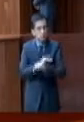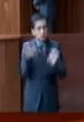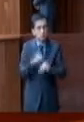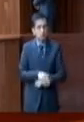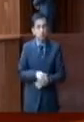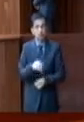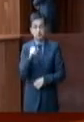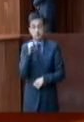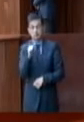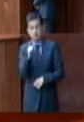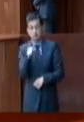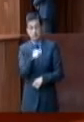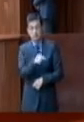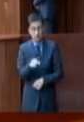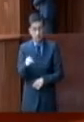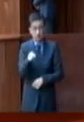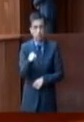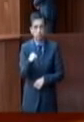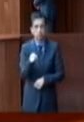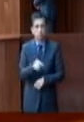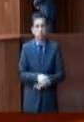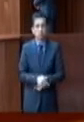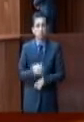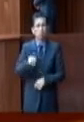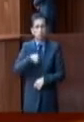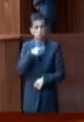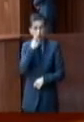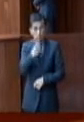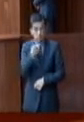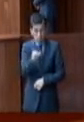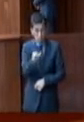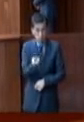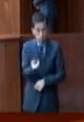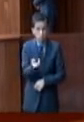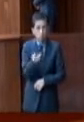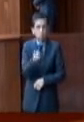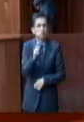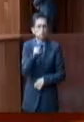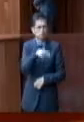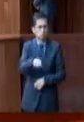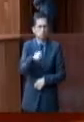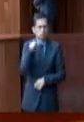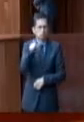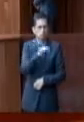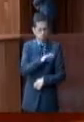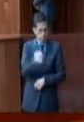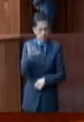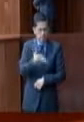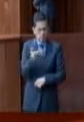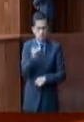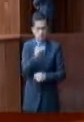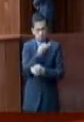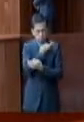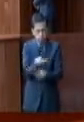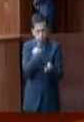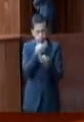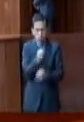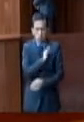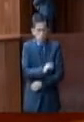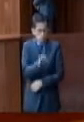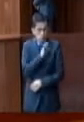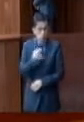estamos de en forma alguna negando la posibilidad que el sindicato haga este tipo de comunicaciones